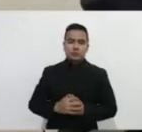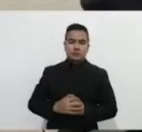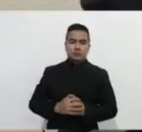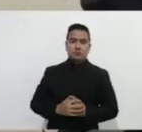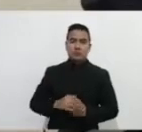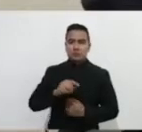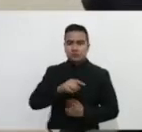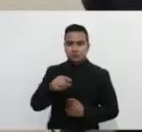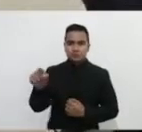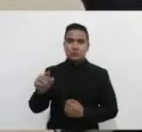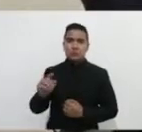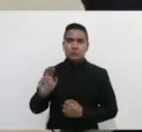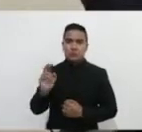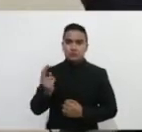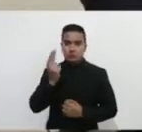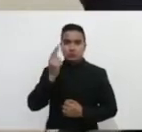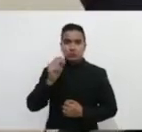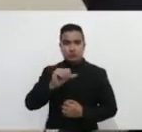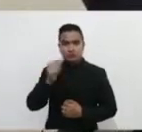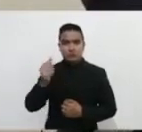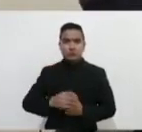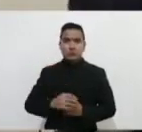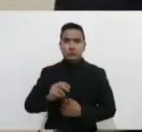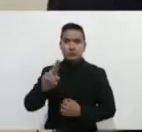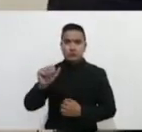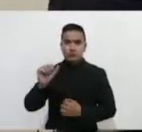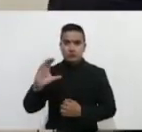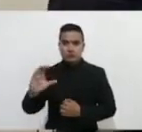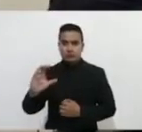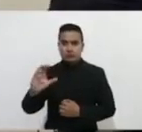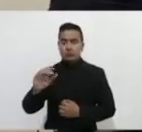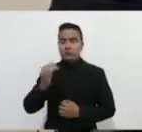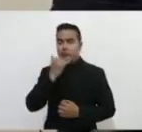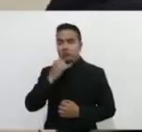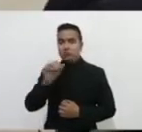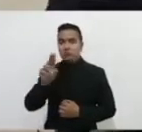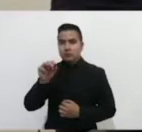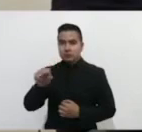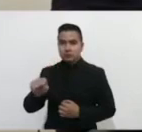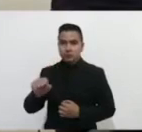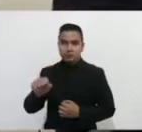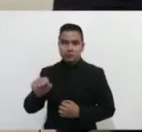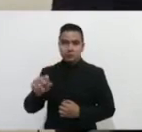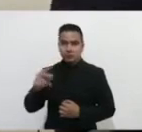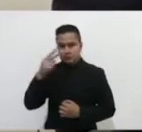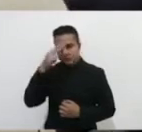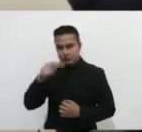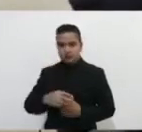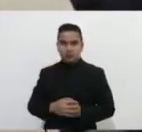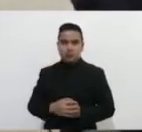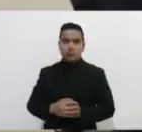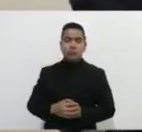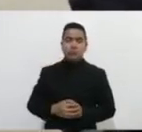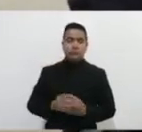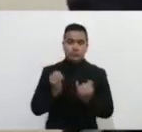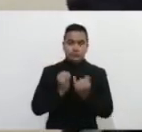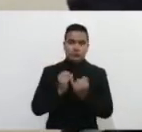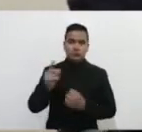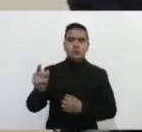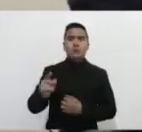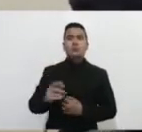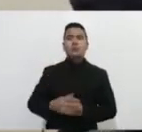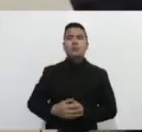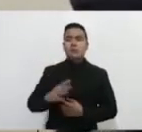Derecho Constitucional por la Universidad Nacional Autónoma de México. Se ha desempeñado en varios cargos en